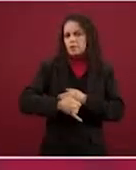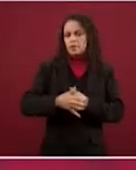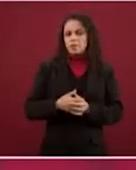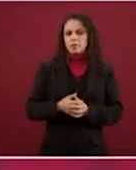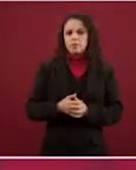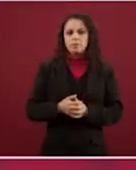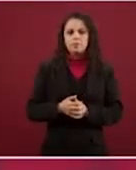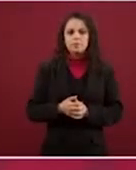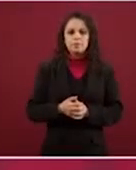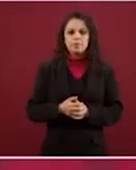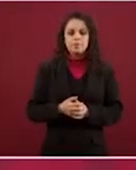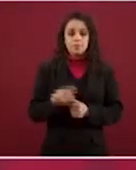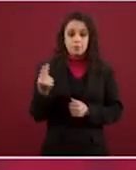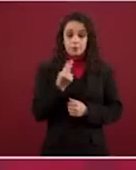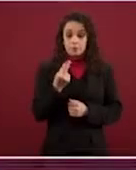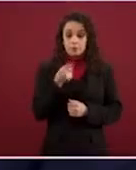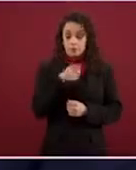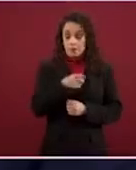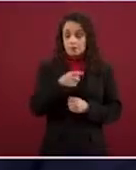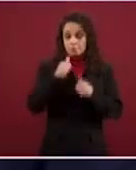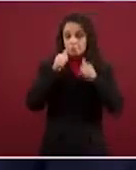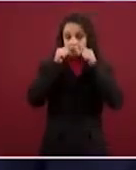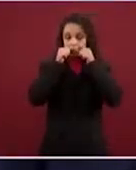para atender